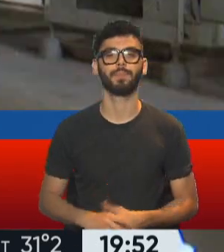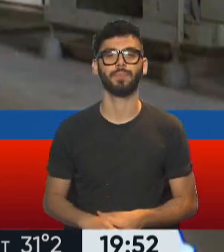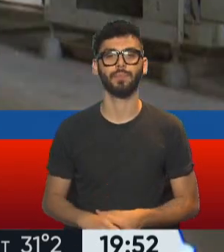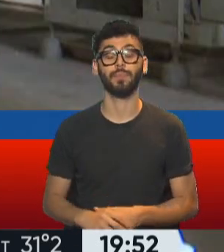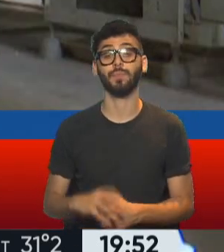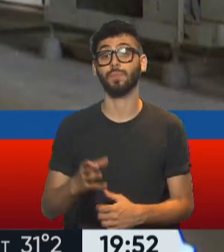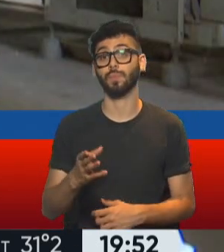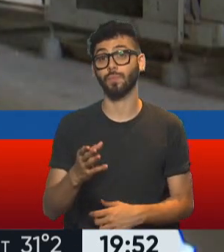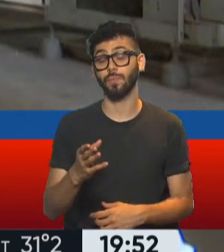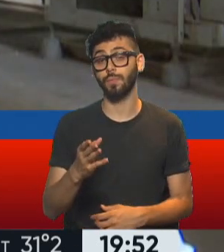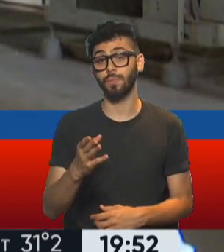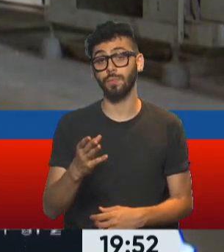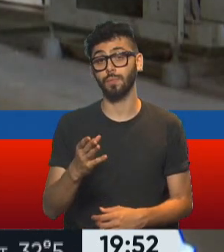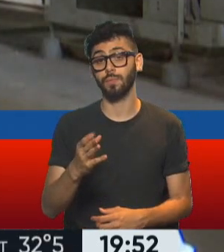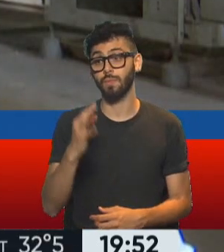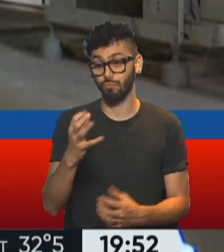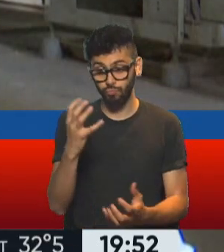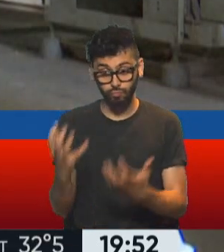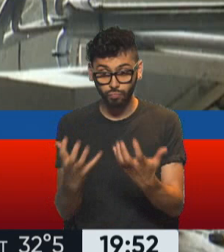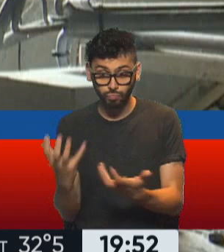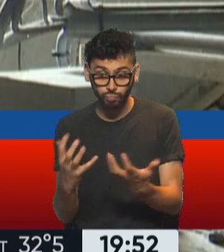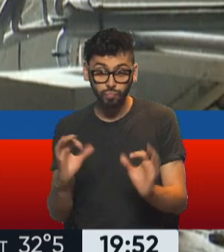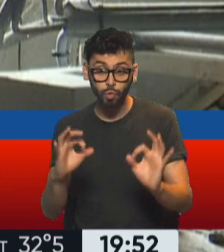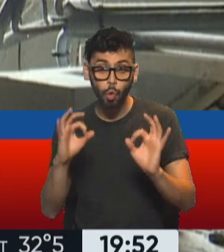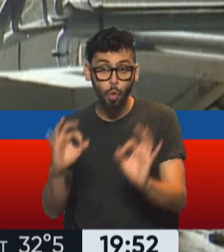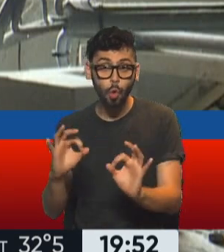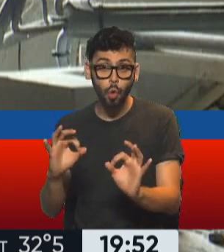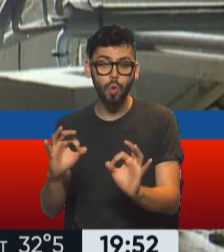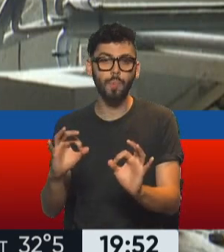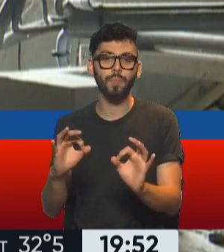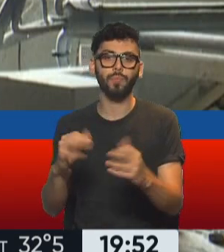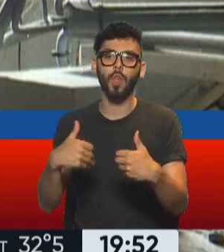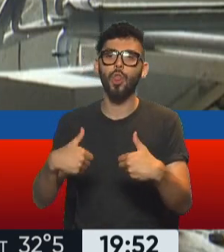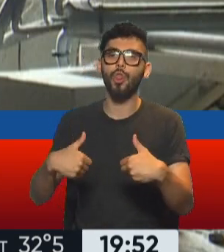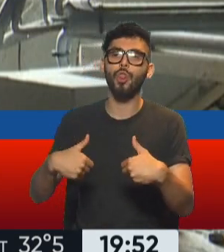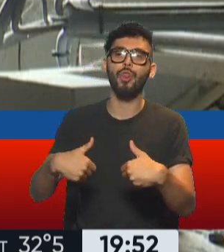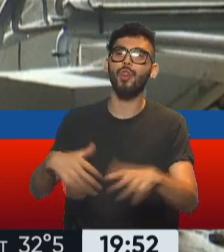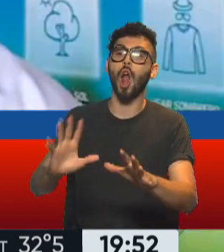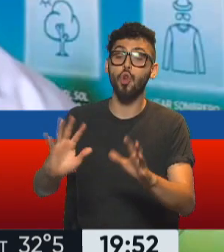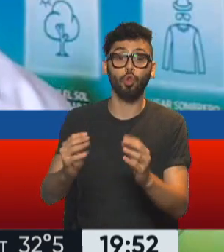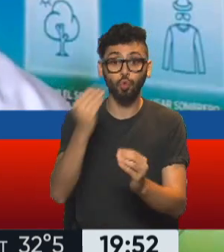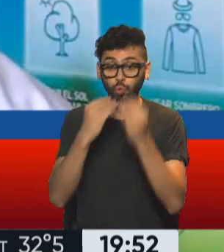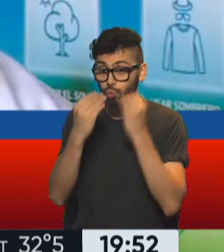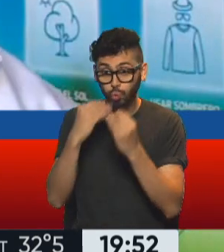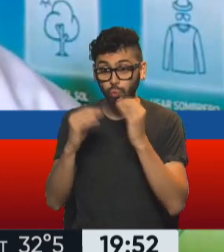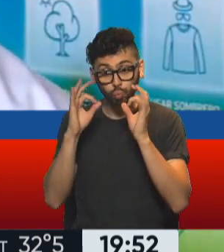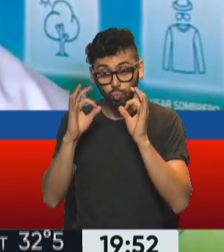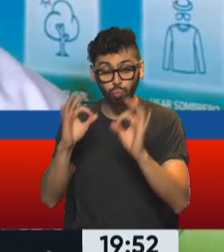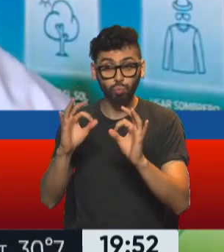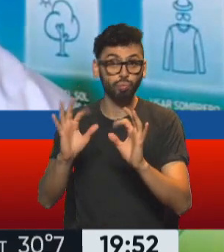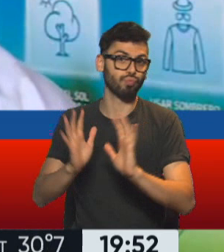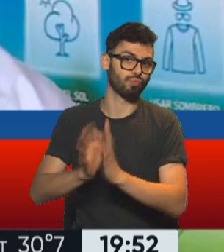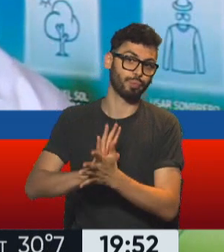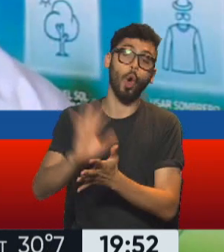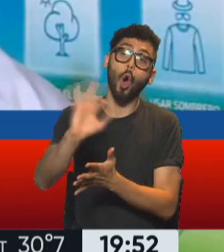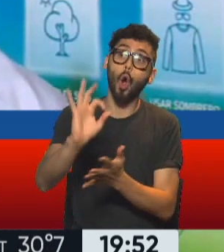Y cuando una vez que están con la cocción correcta, no dejarlos a temperatura ambiente, sino consumirlos en el momento o dejarlos enfriar en